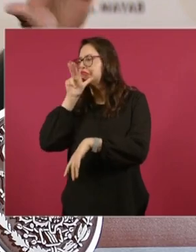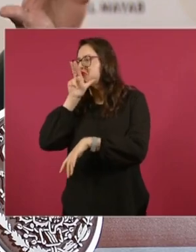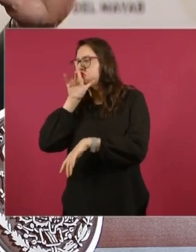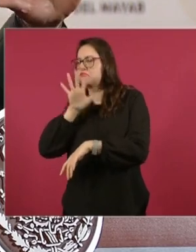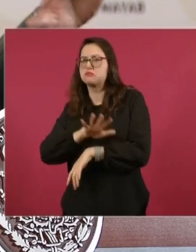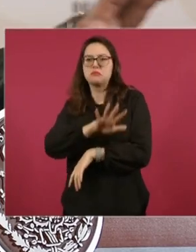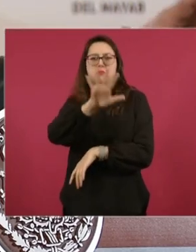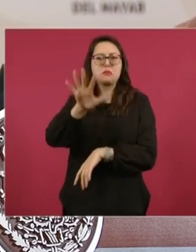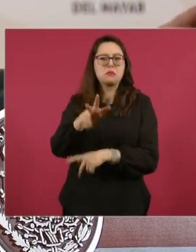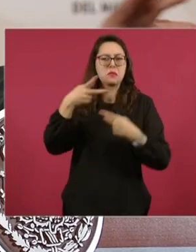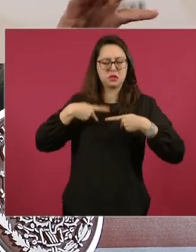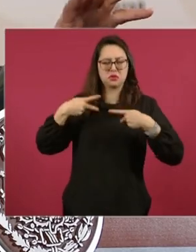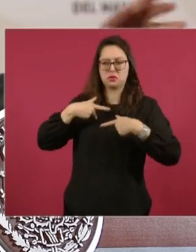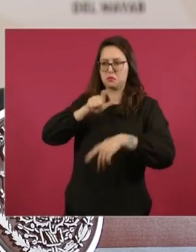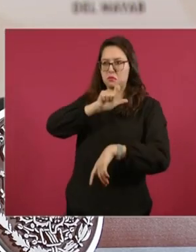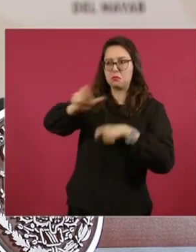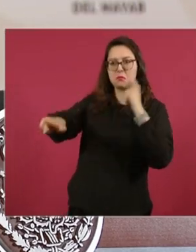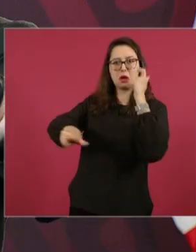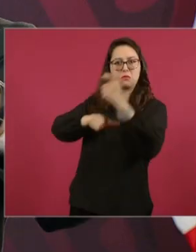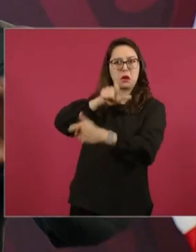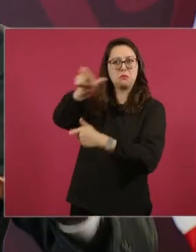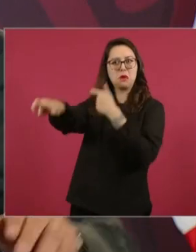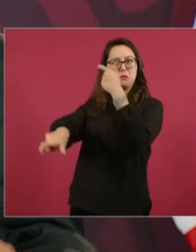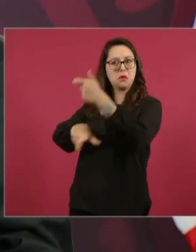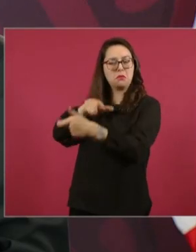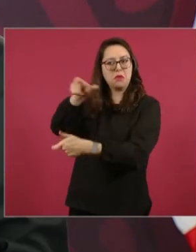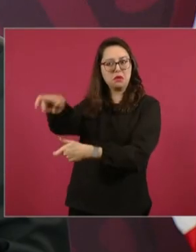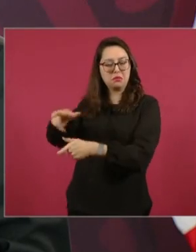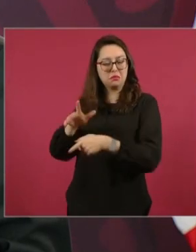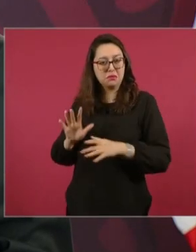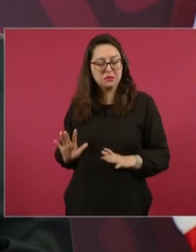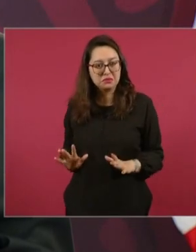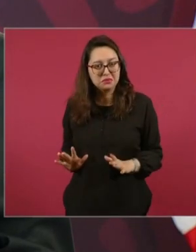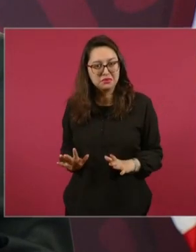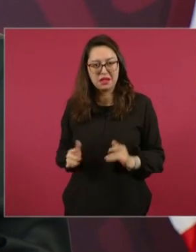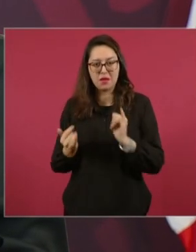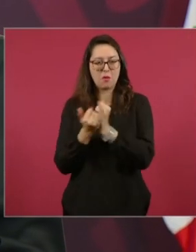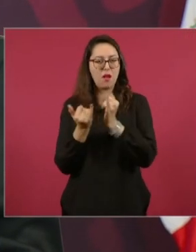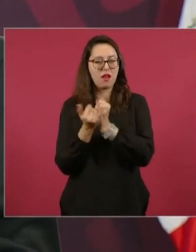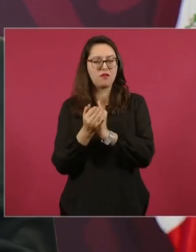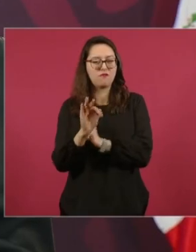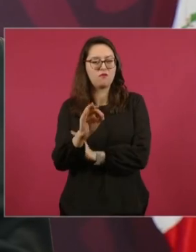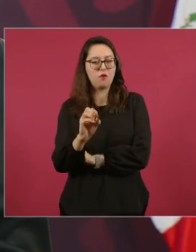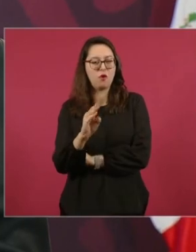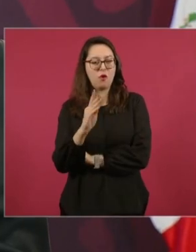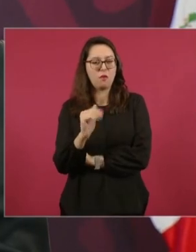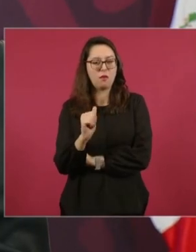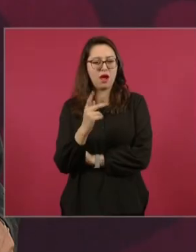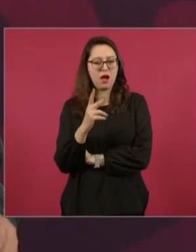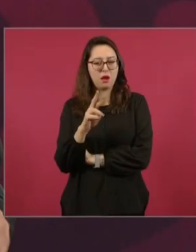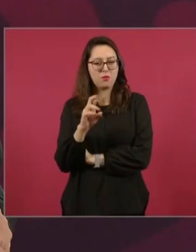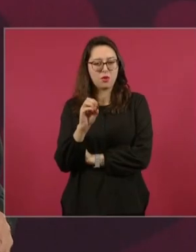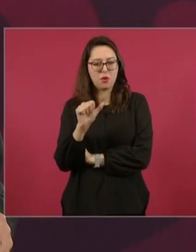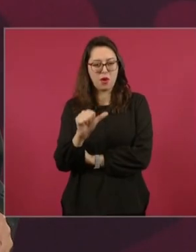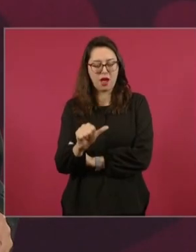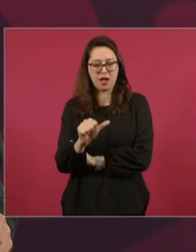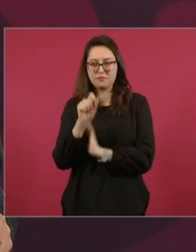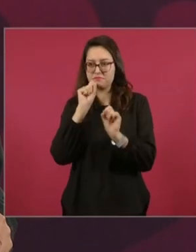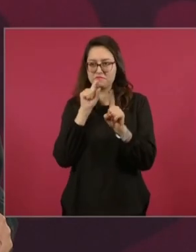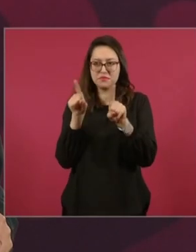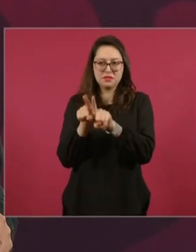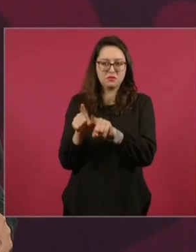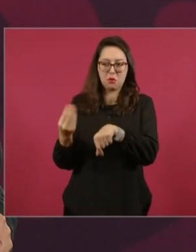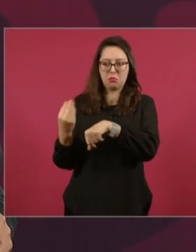seguramente con ese mismo criterio o